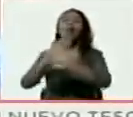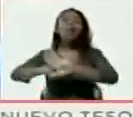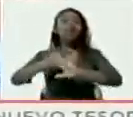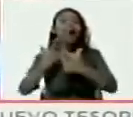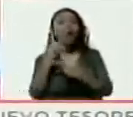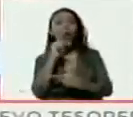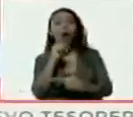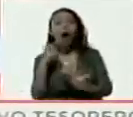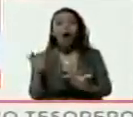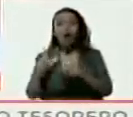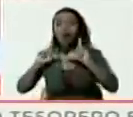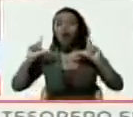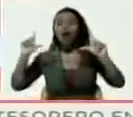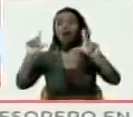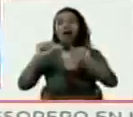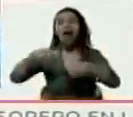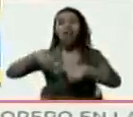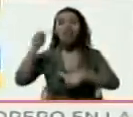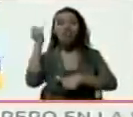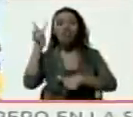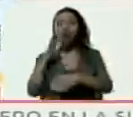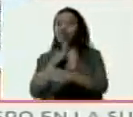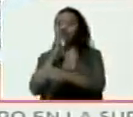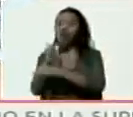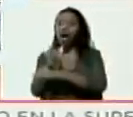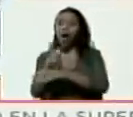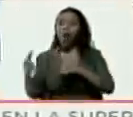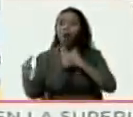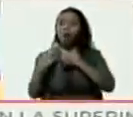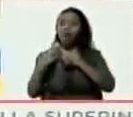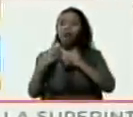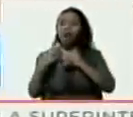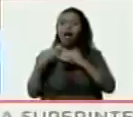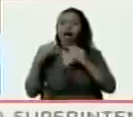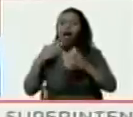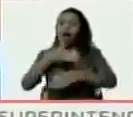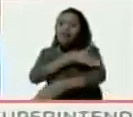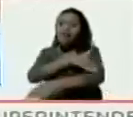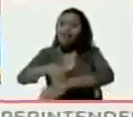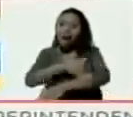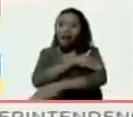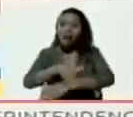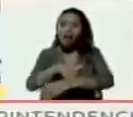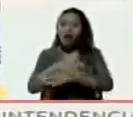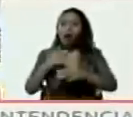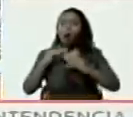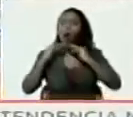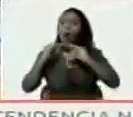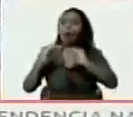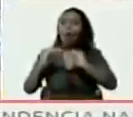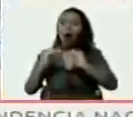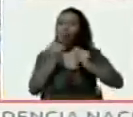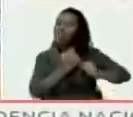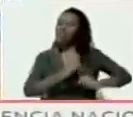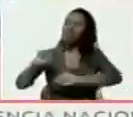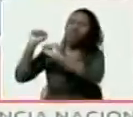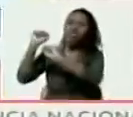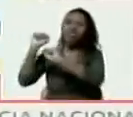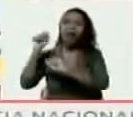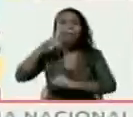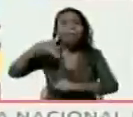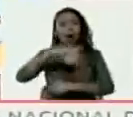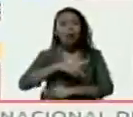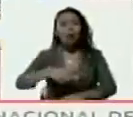cuanta localidad de Venezuela va, lo que encuentra son calles vacías y rechazo y repudio del pueblo, que